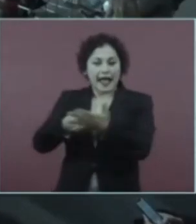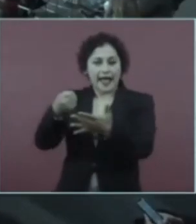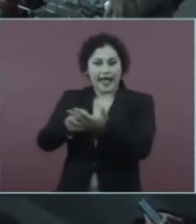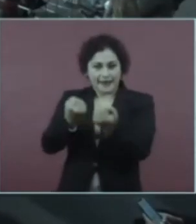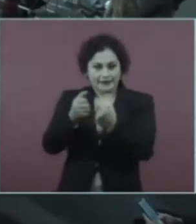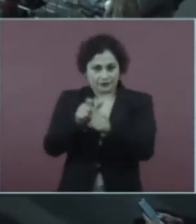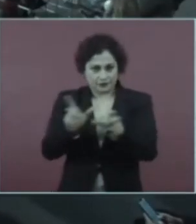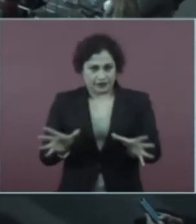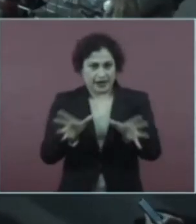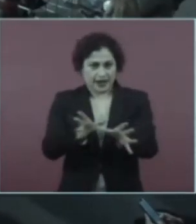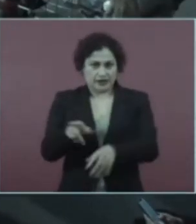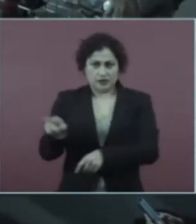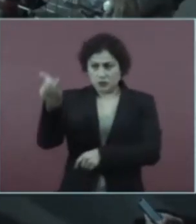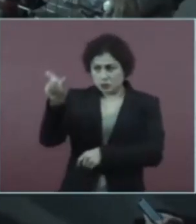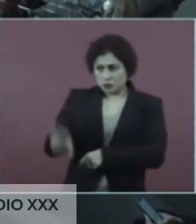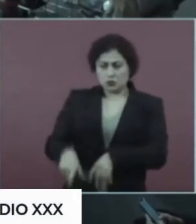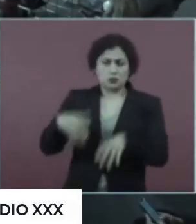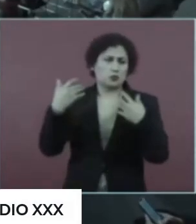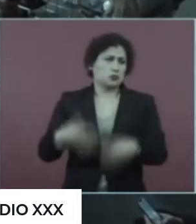es un experto